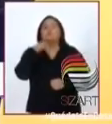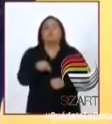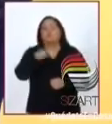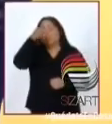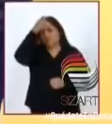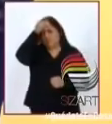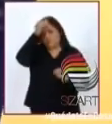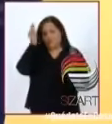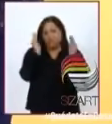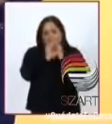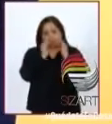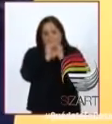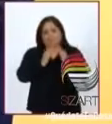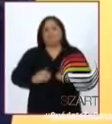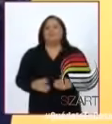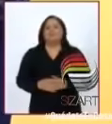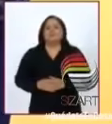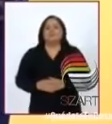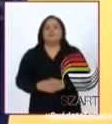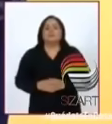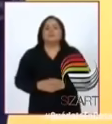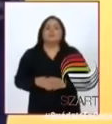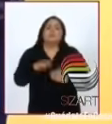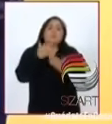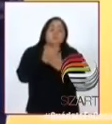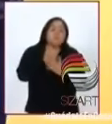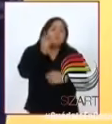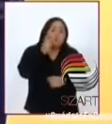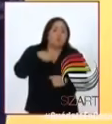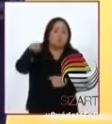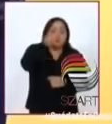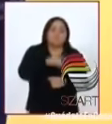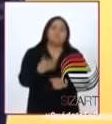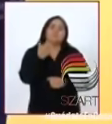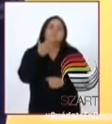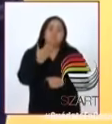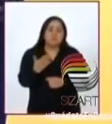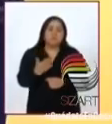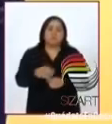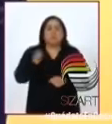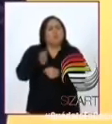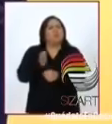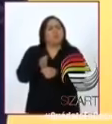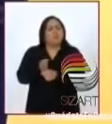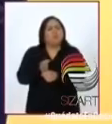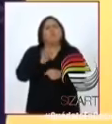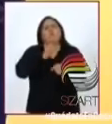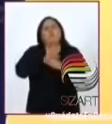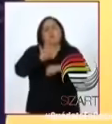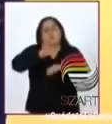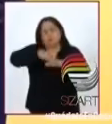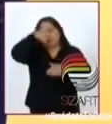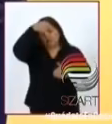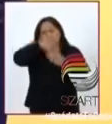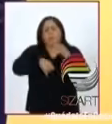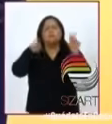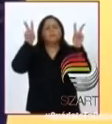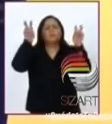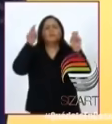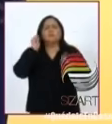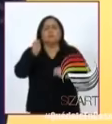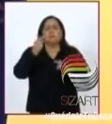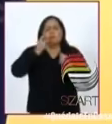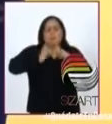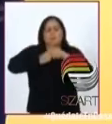¡Aprende y Taza! Esperamos que se encuentren muy bien. En esta sesión abordarán y profundizarán en el tema de los